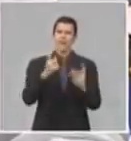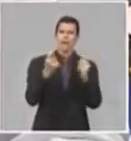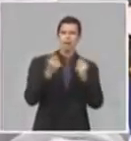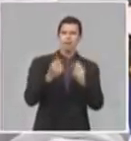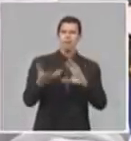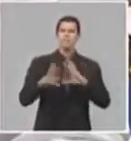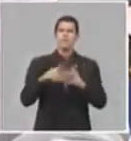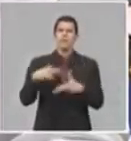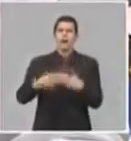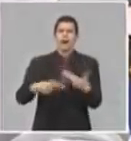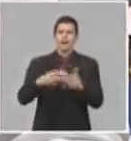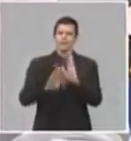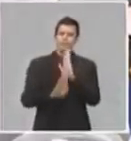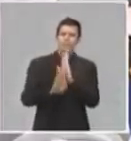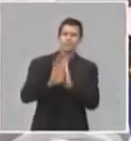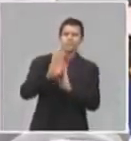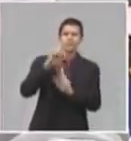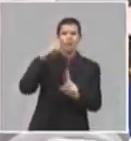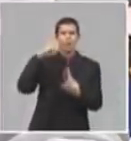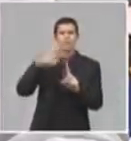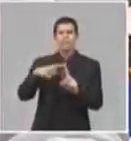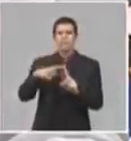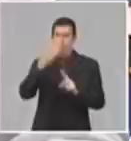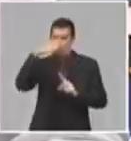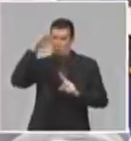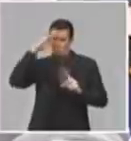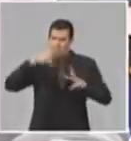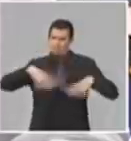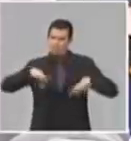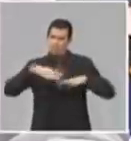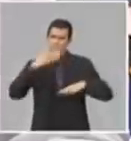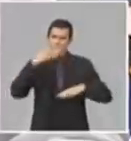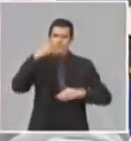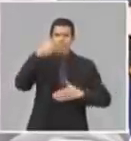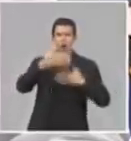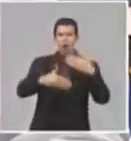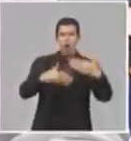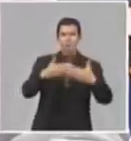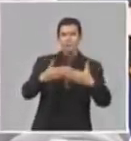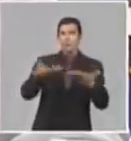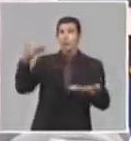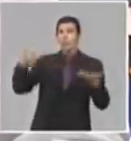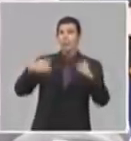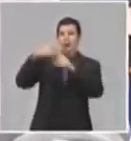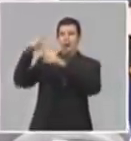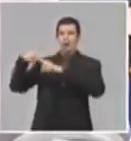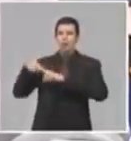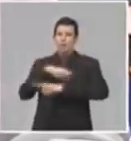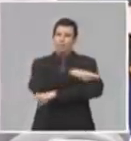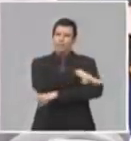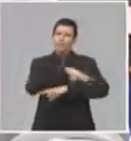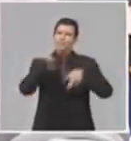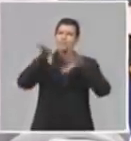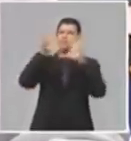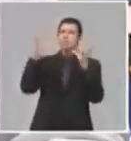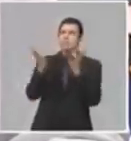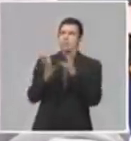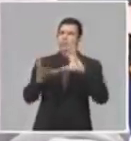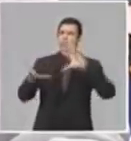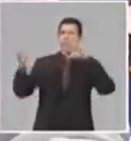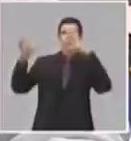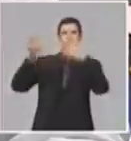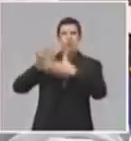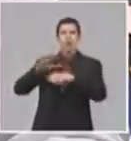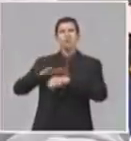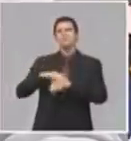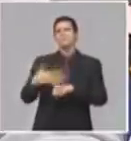y enfrentar la crisis mundial generada por la COVID fue presentada y aprobada en el Buró Político del Comité Central, presidido